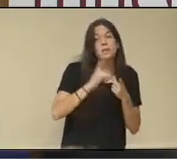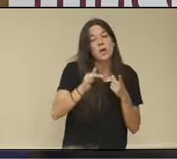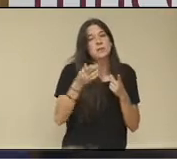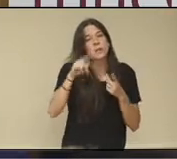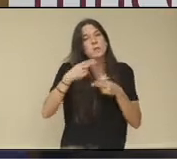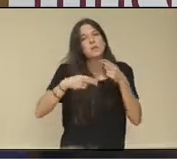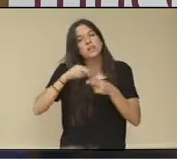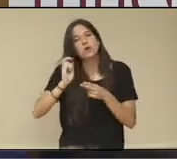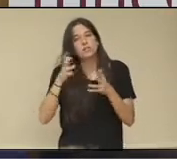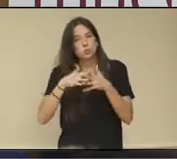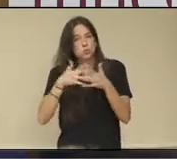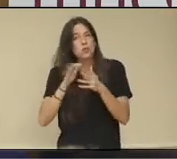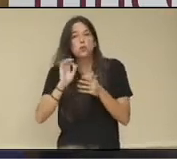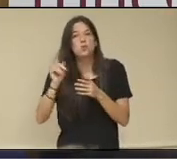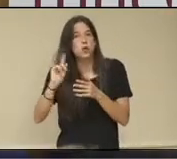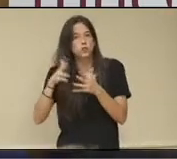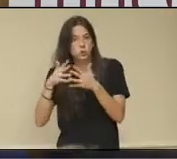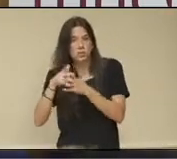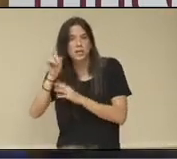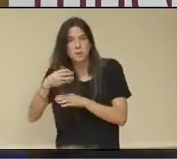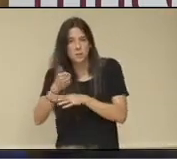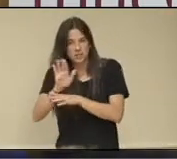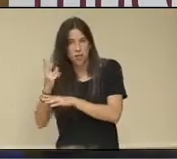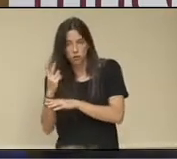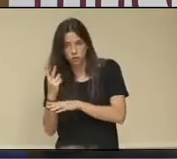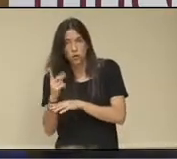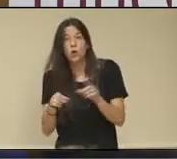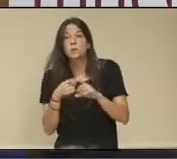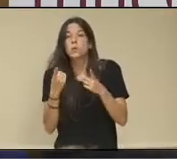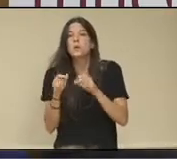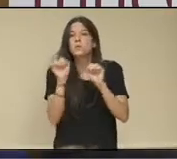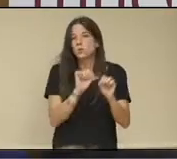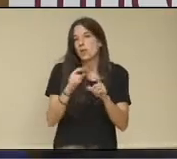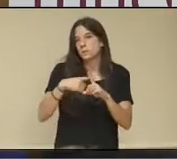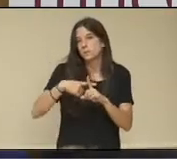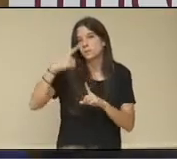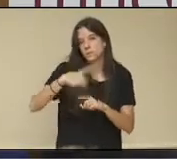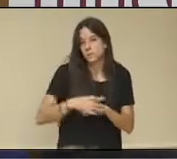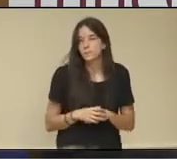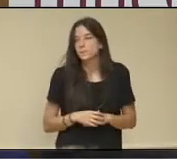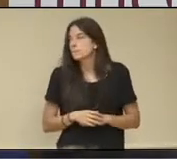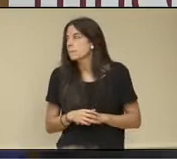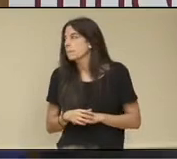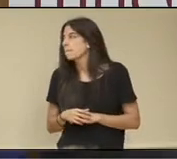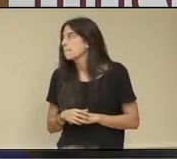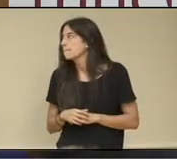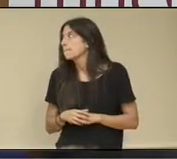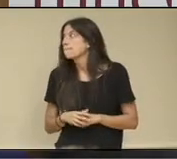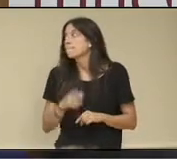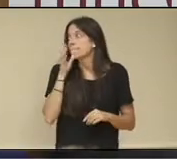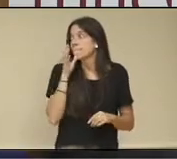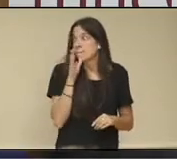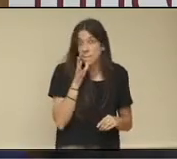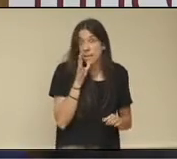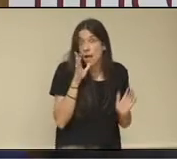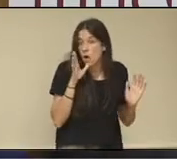estructurales o no estructurales para potenciar la inmunidad. Y ahora viene la hora de la verdad. Hay que demostrar